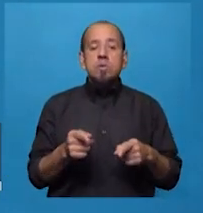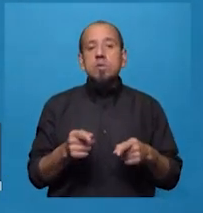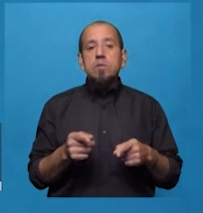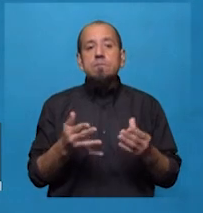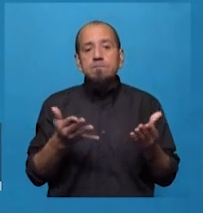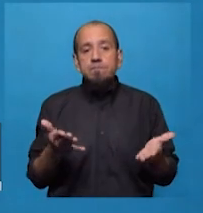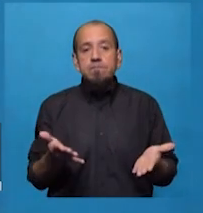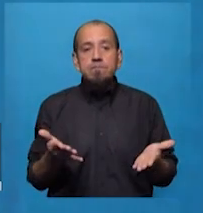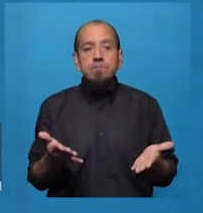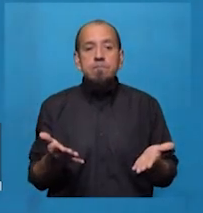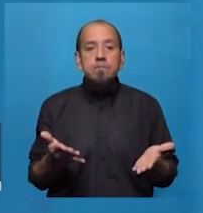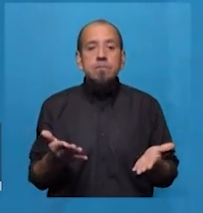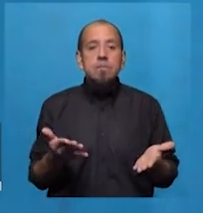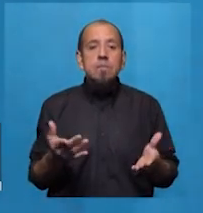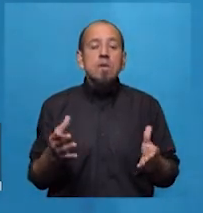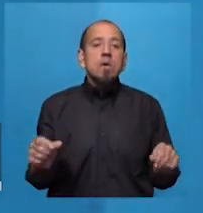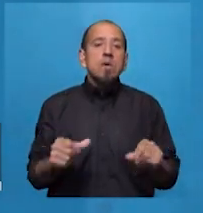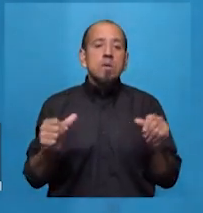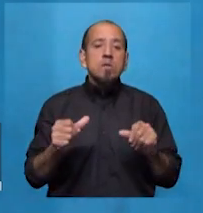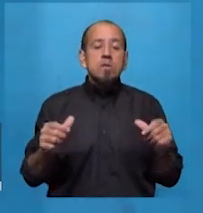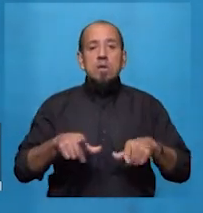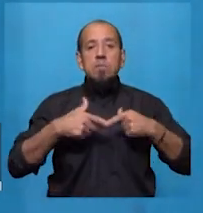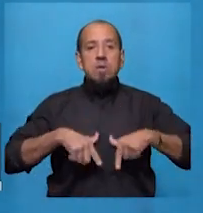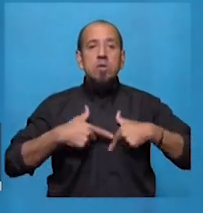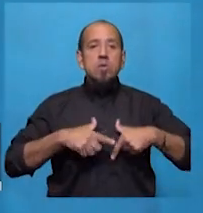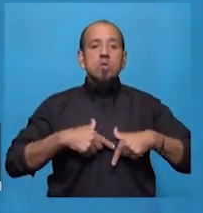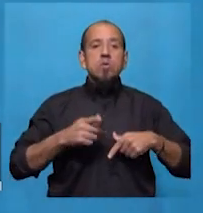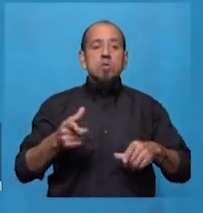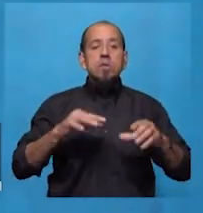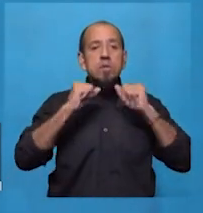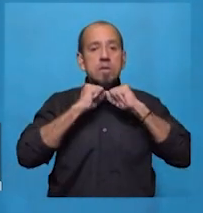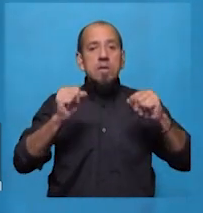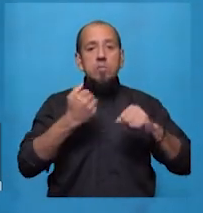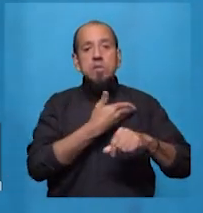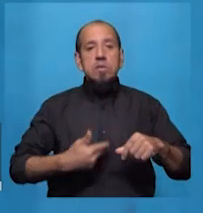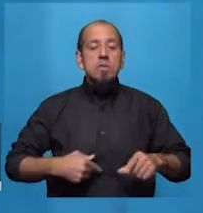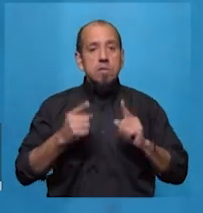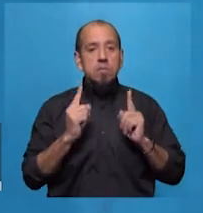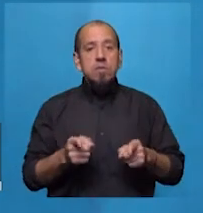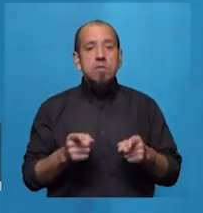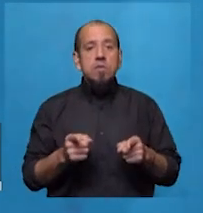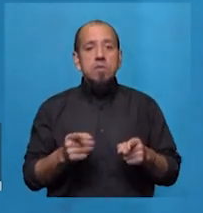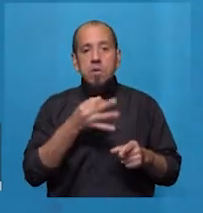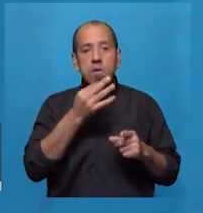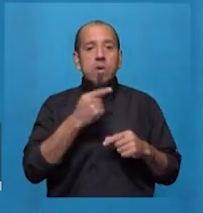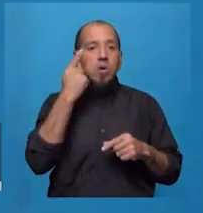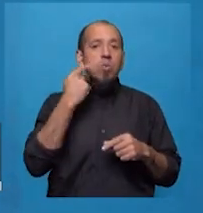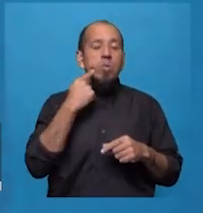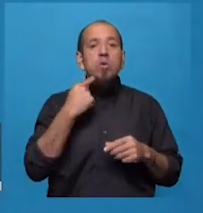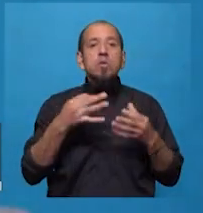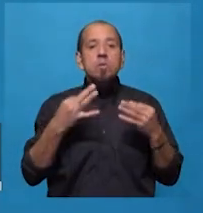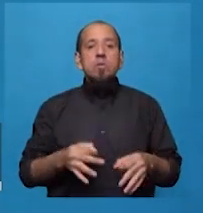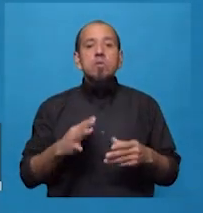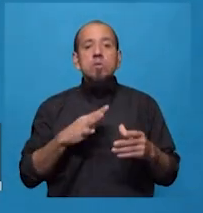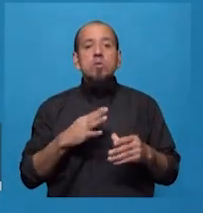perspectiva que la ha incurrido no solo el ministro header porque el propio secretario de Presidencia también ha dicho bueno que los números están bien que